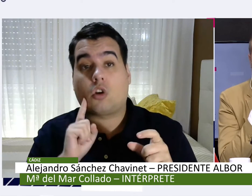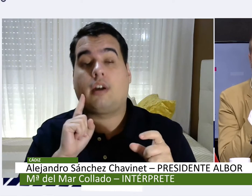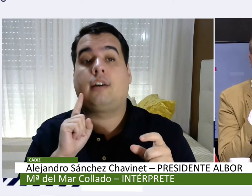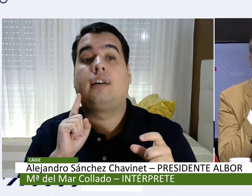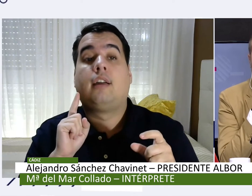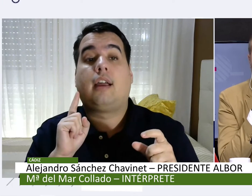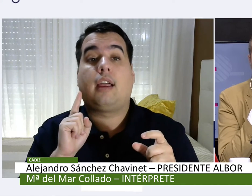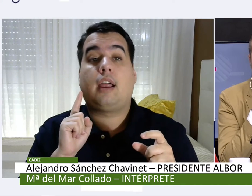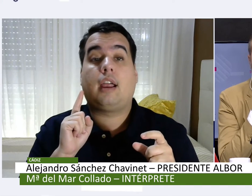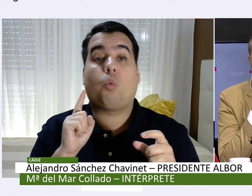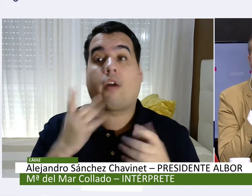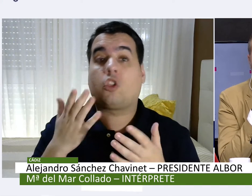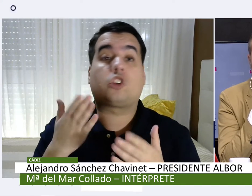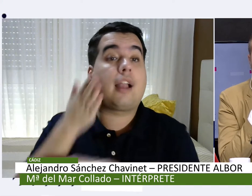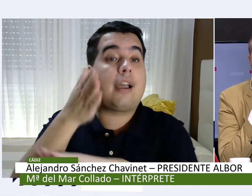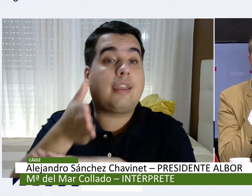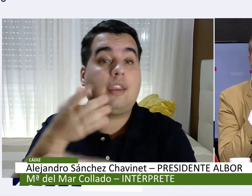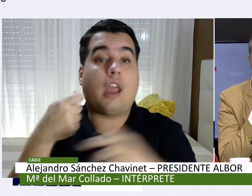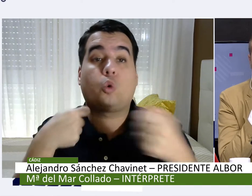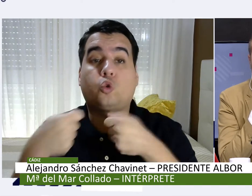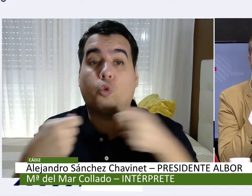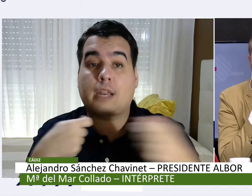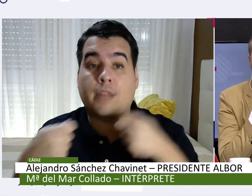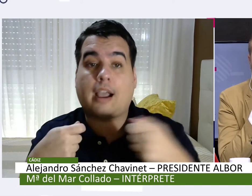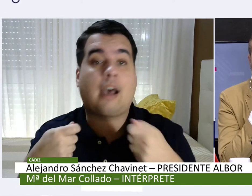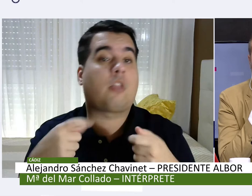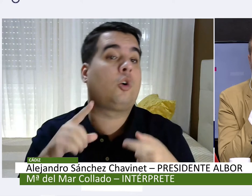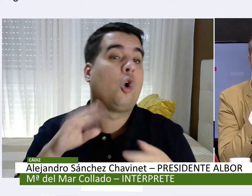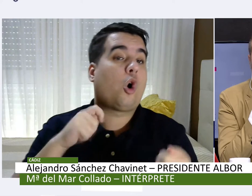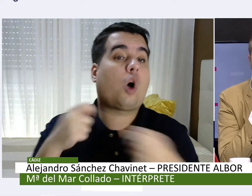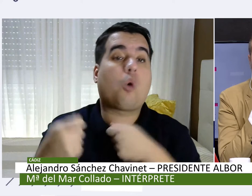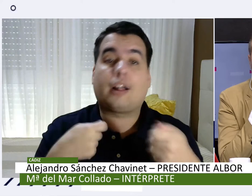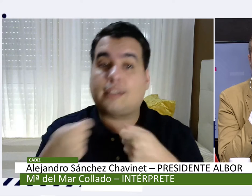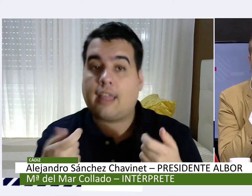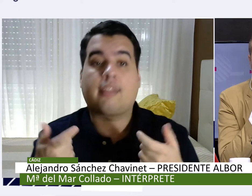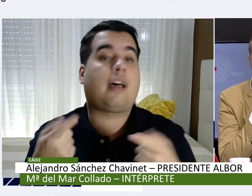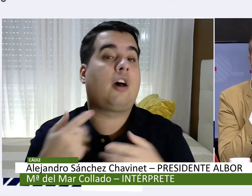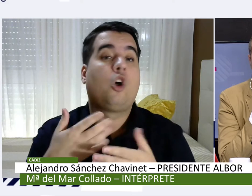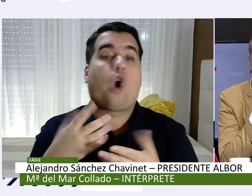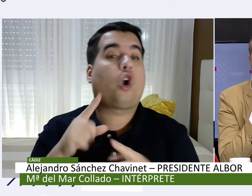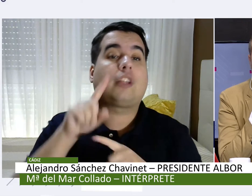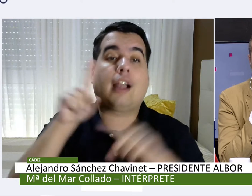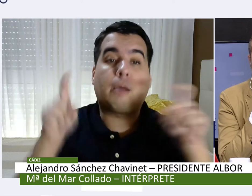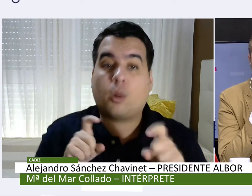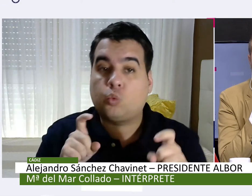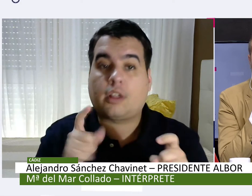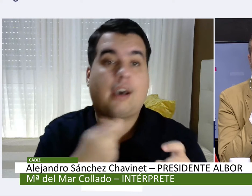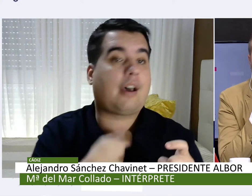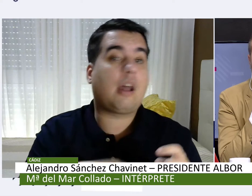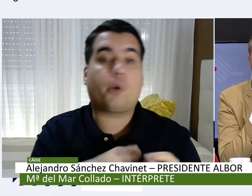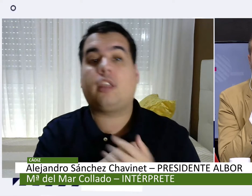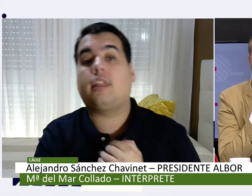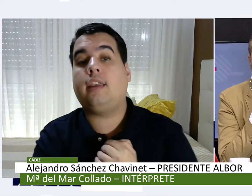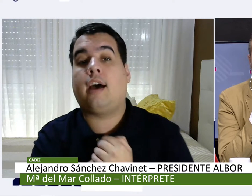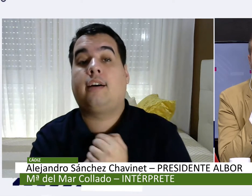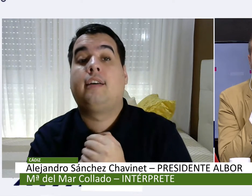persona sorda, cuando tiene que ir a un supermercado o a una tienda, o cuando tiene que preguntar a